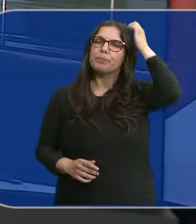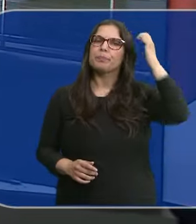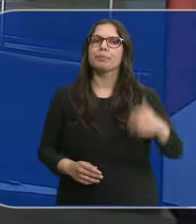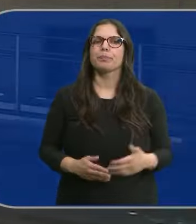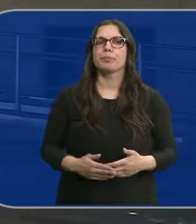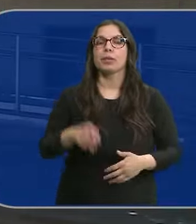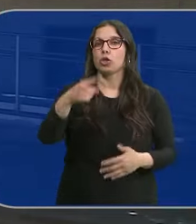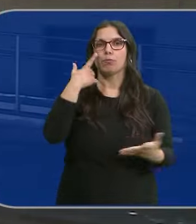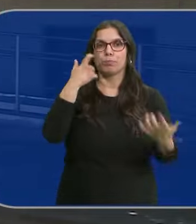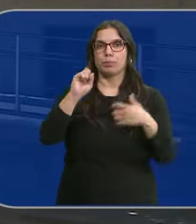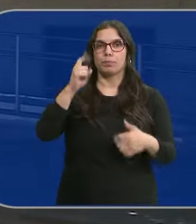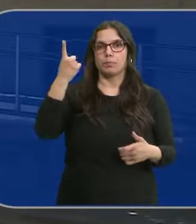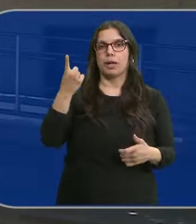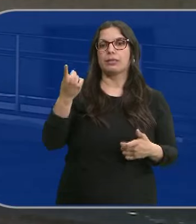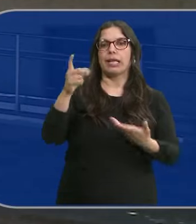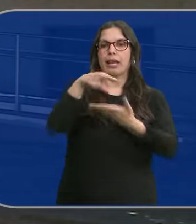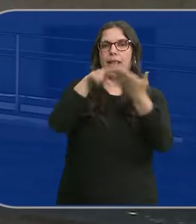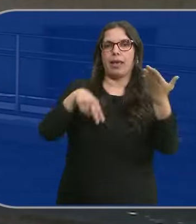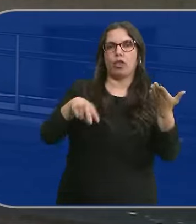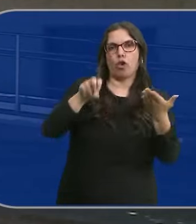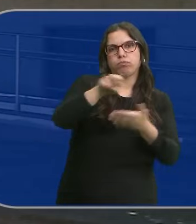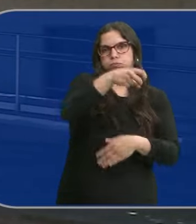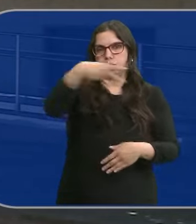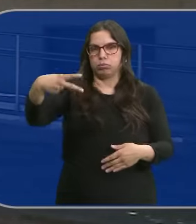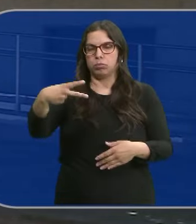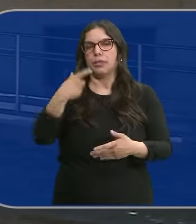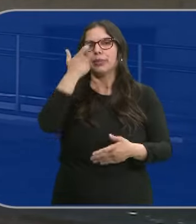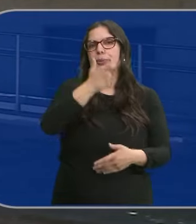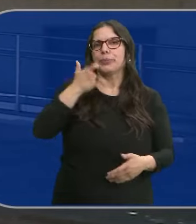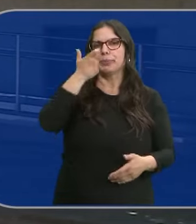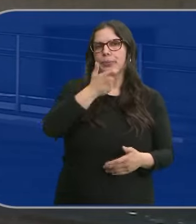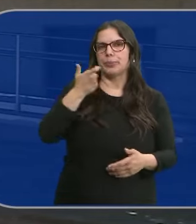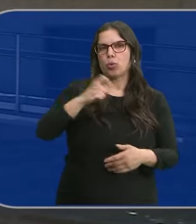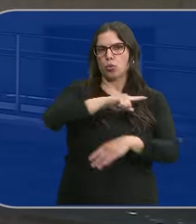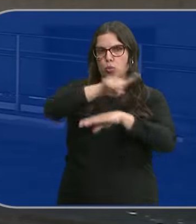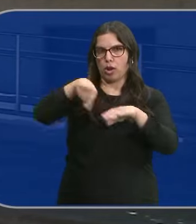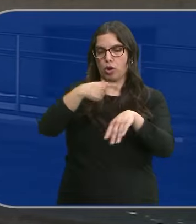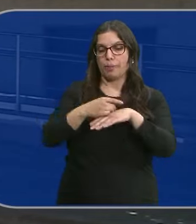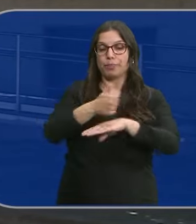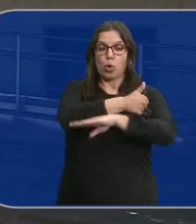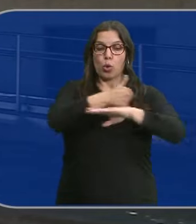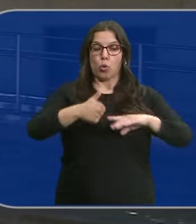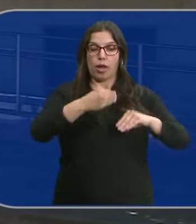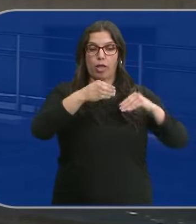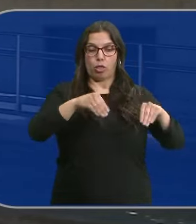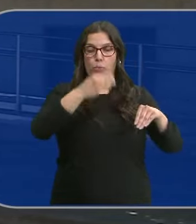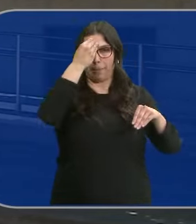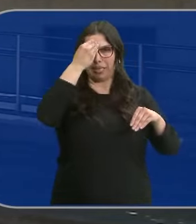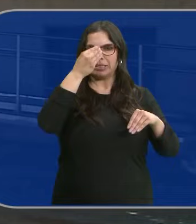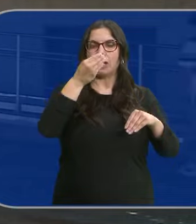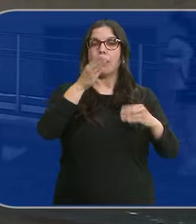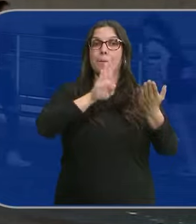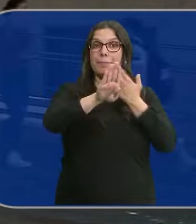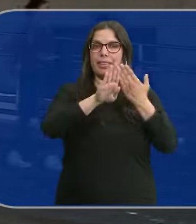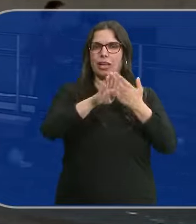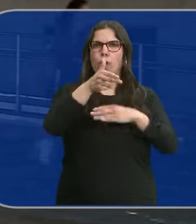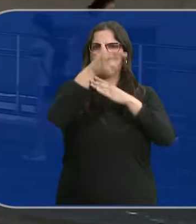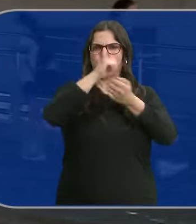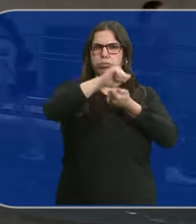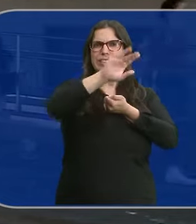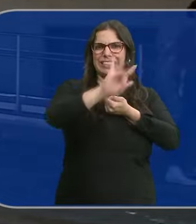Es lo más destacado de una lectura que ha durado aproximadamente una hora. El jurado entiende que sí hay asesinato en el caso de la muerte de